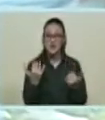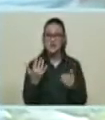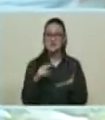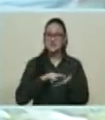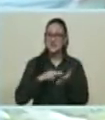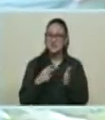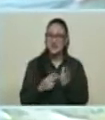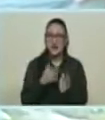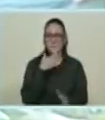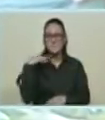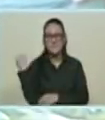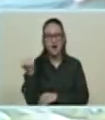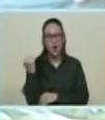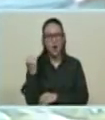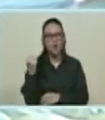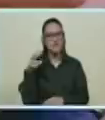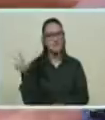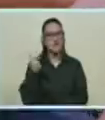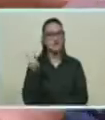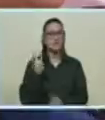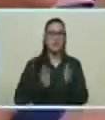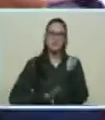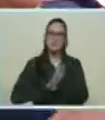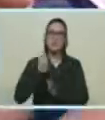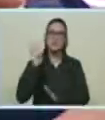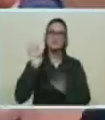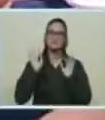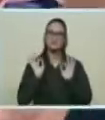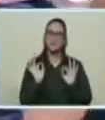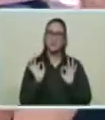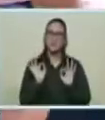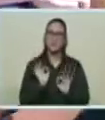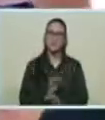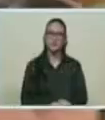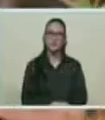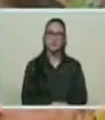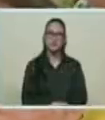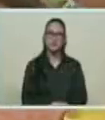de Venezuela y vamos a salir victorioso.